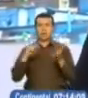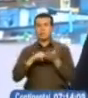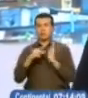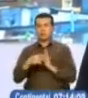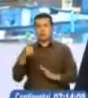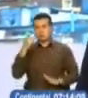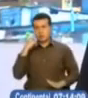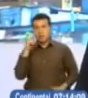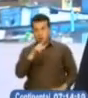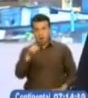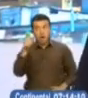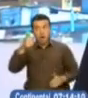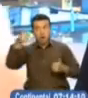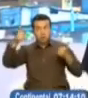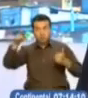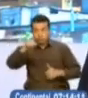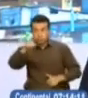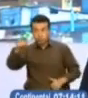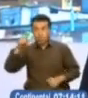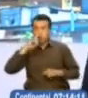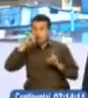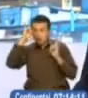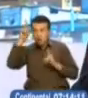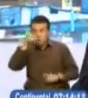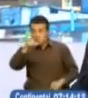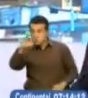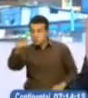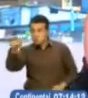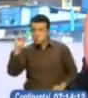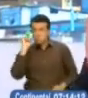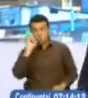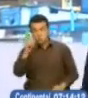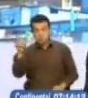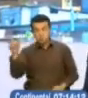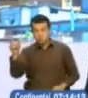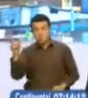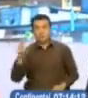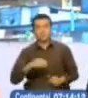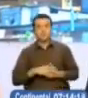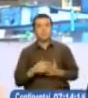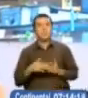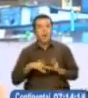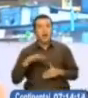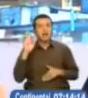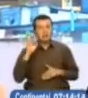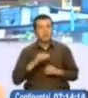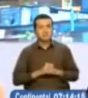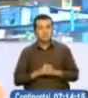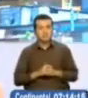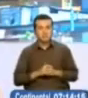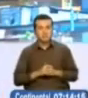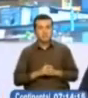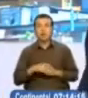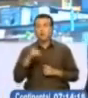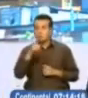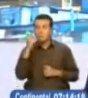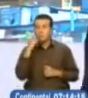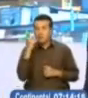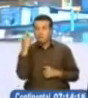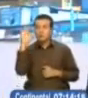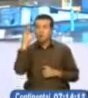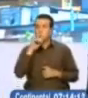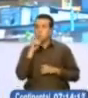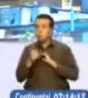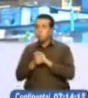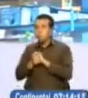en cuestión ciertas estructuras de poder inveteradas en algunos casos en el país. Que quizá ahí están jugándose otras